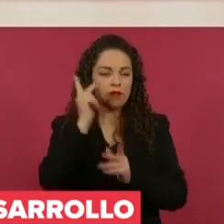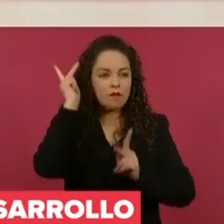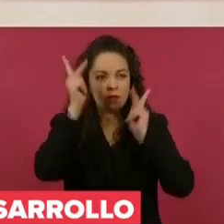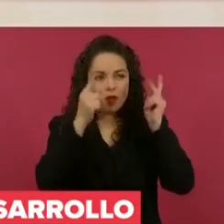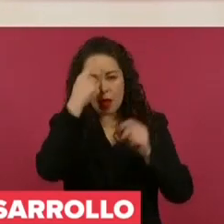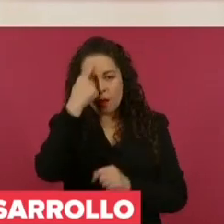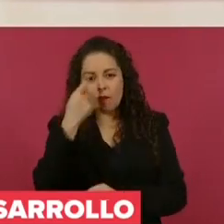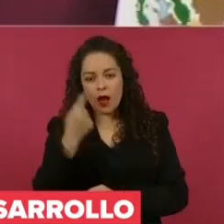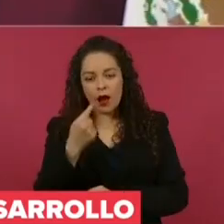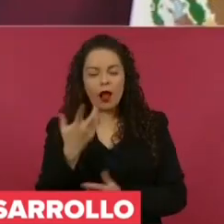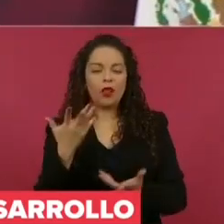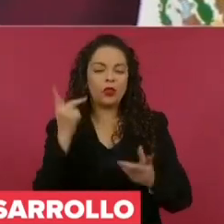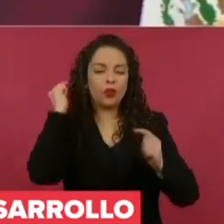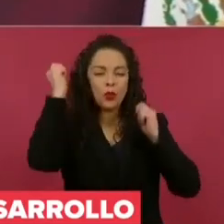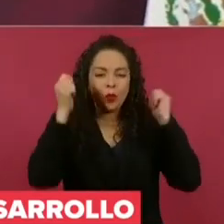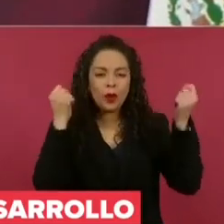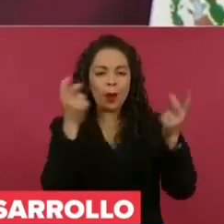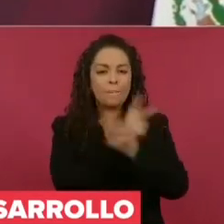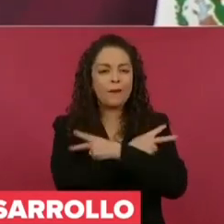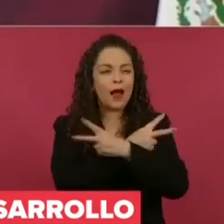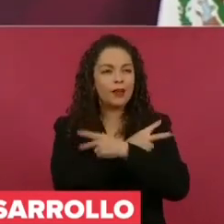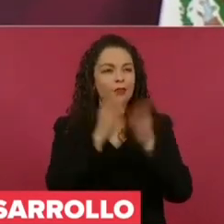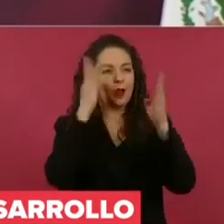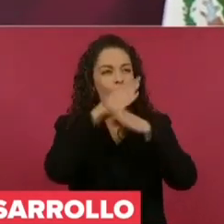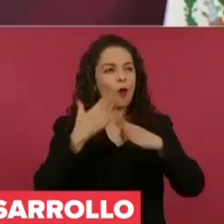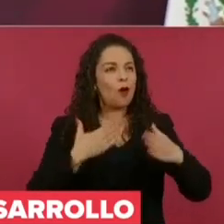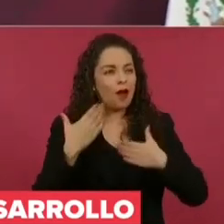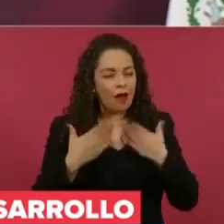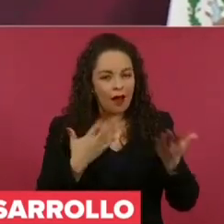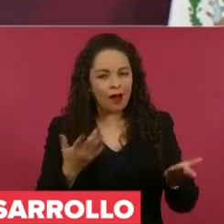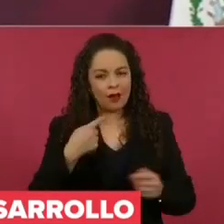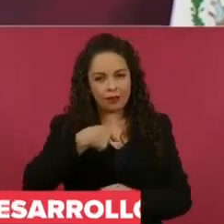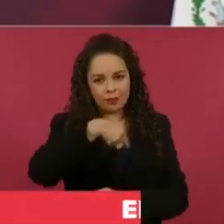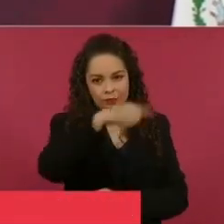firme, no tibia, y rechace cualquier manifestación de terrorismo.